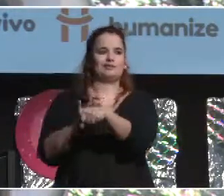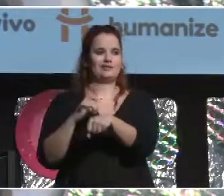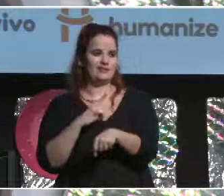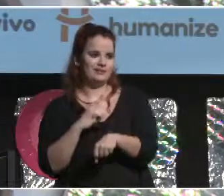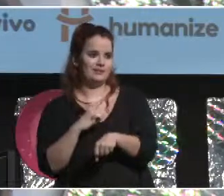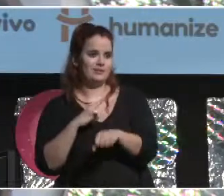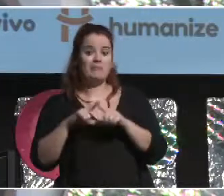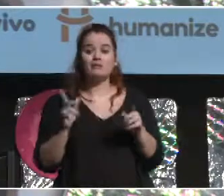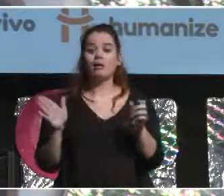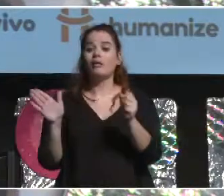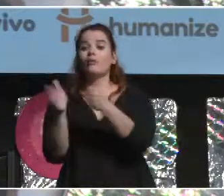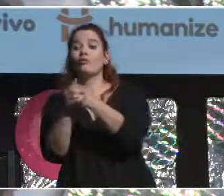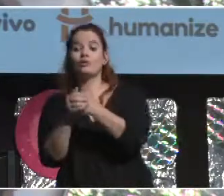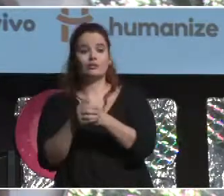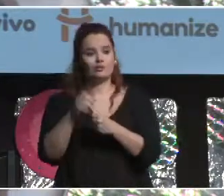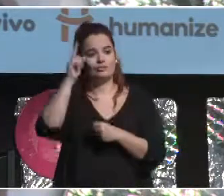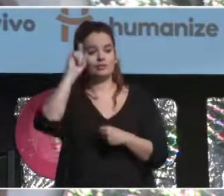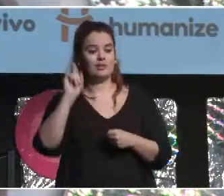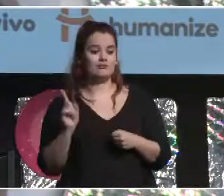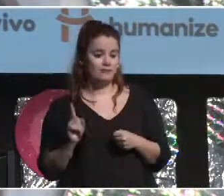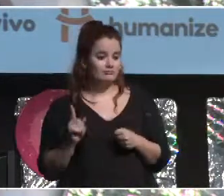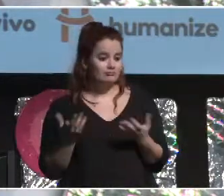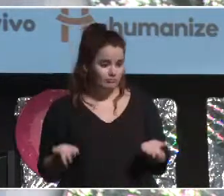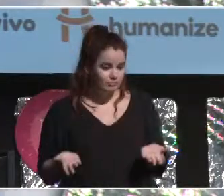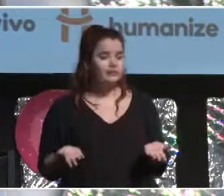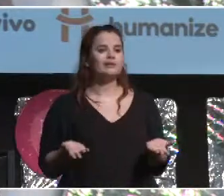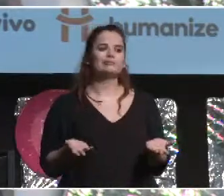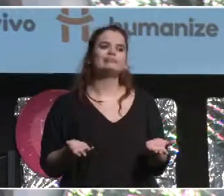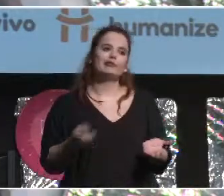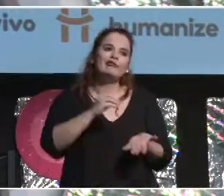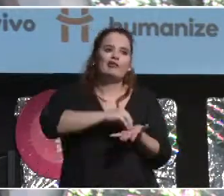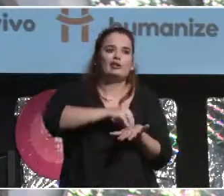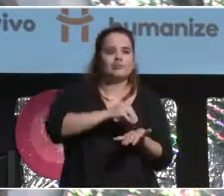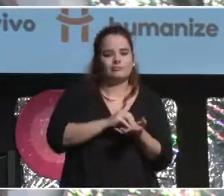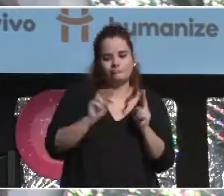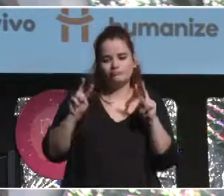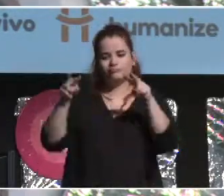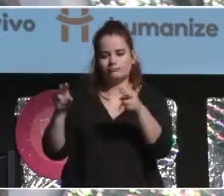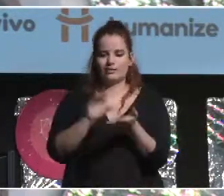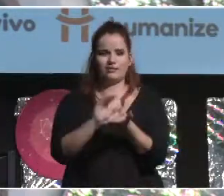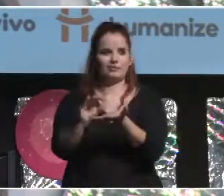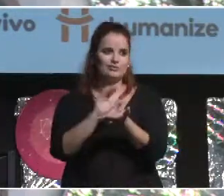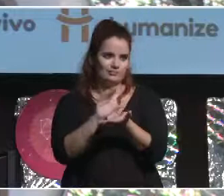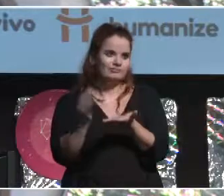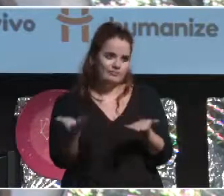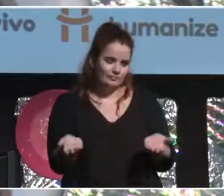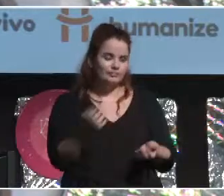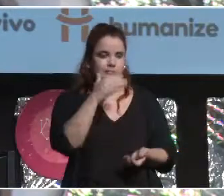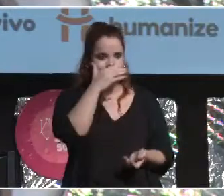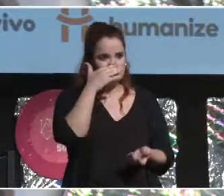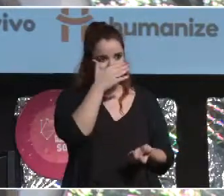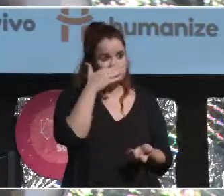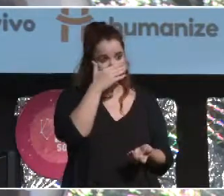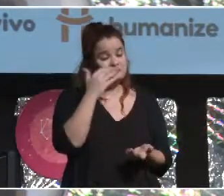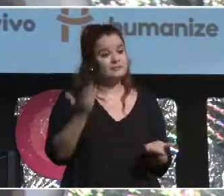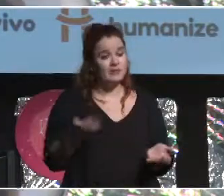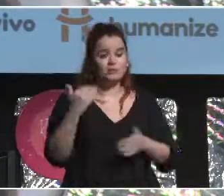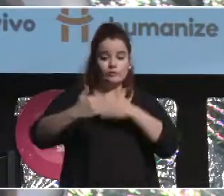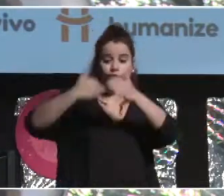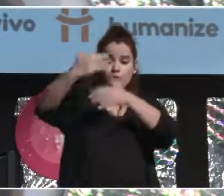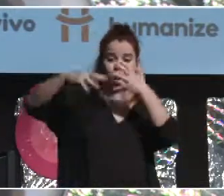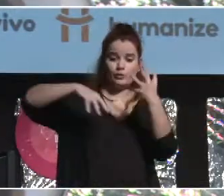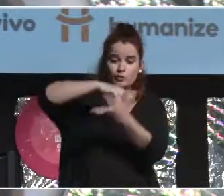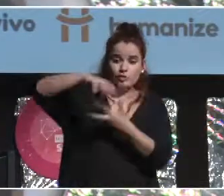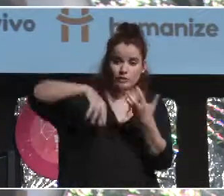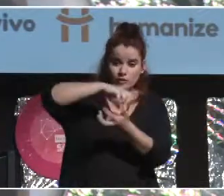Lo importante es ver cómo los Objetivos de Desarrollo Sostenible, y un poco siguiendo la línea de lo que presentaba ahorita Carol, es que se